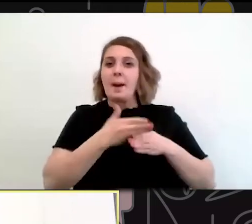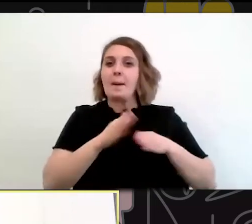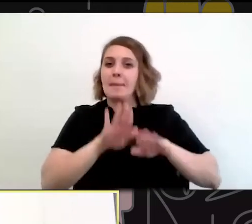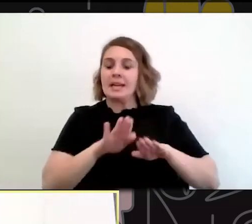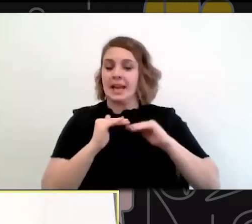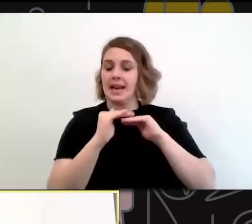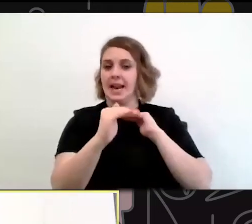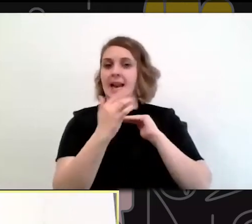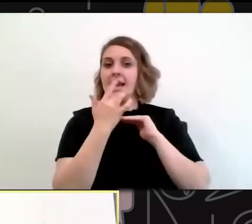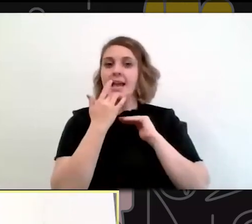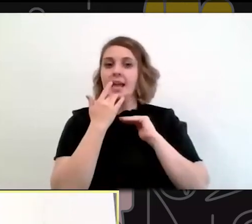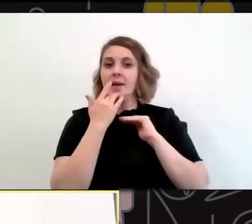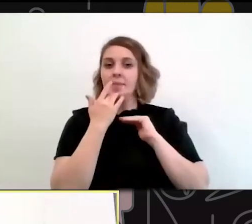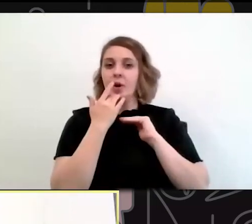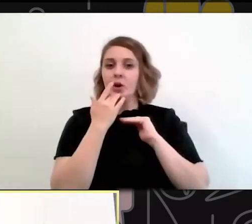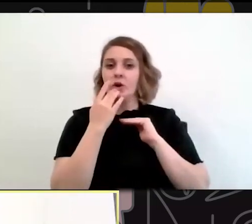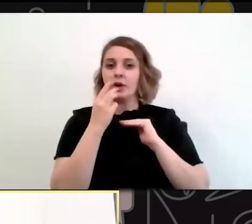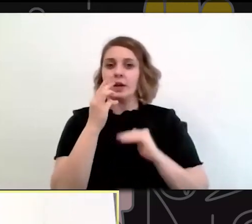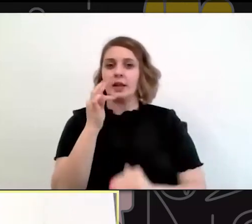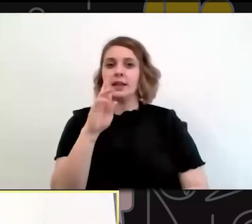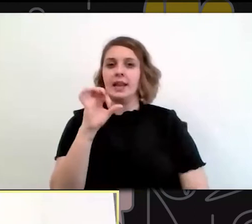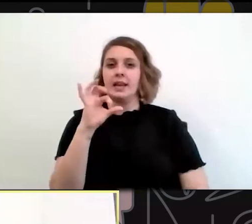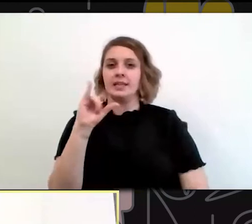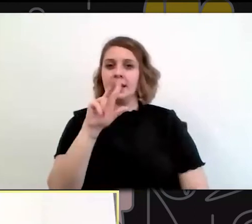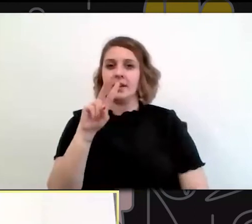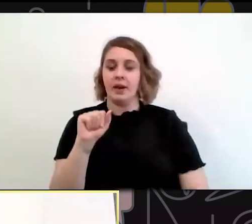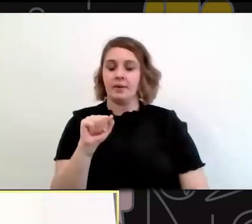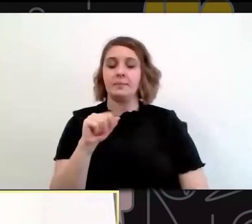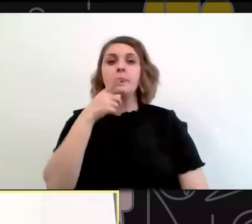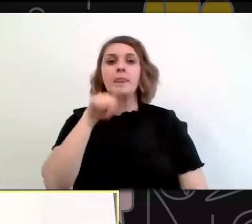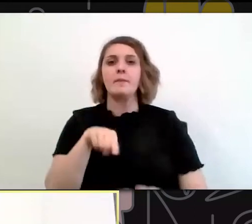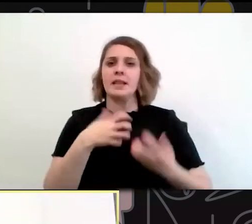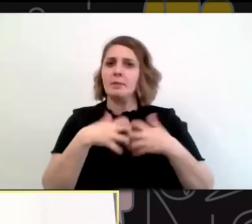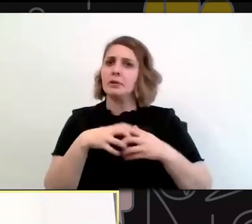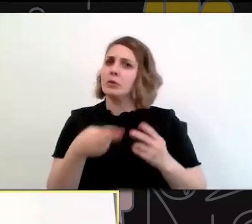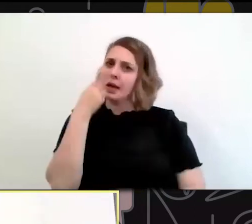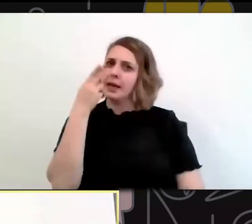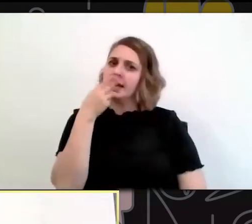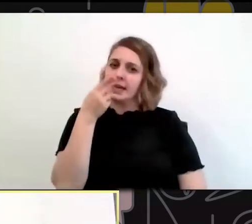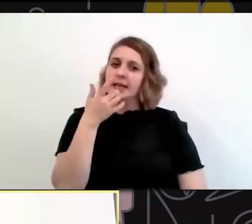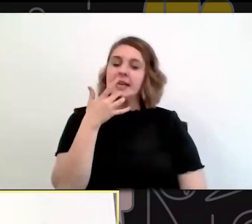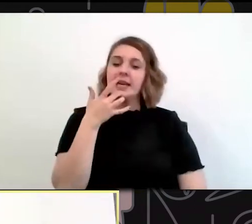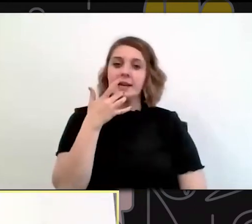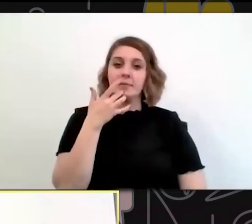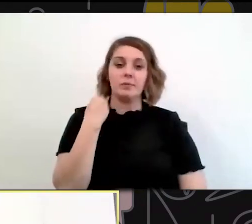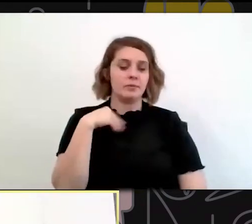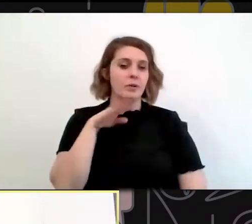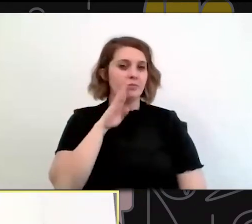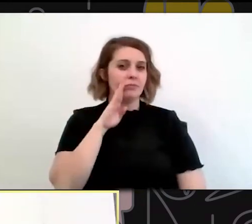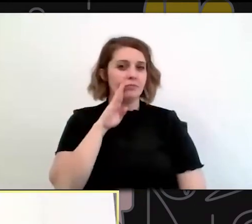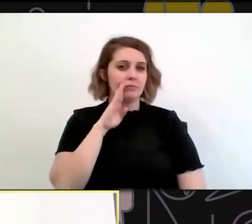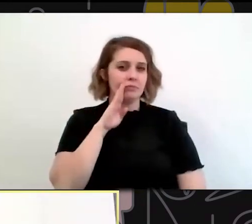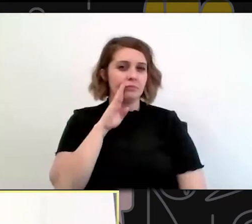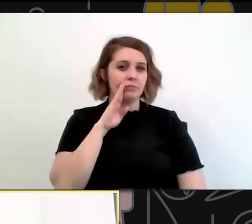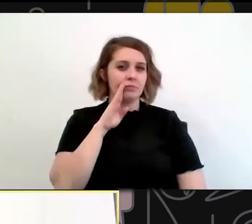son la Tresiba. Y bueno, también han aparecido dispositivos muy interesantes, como tú bien has dicho, para